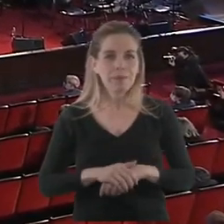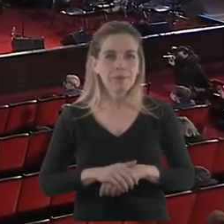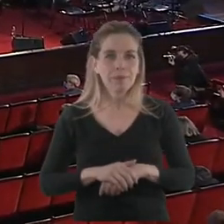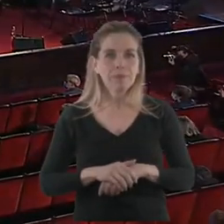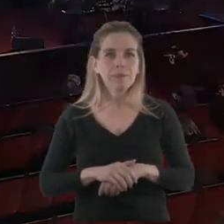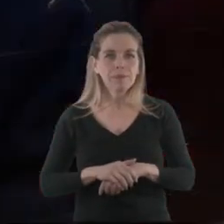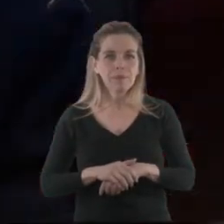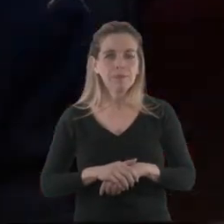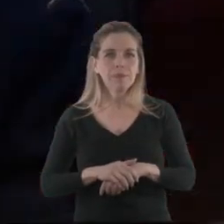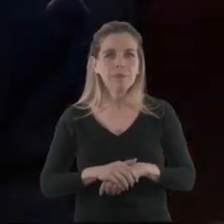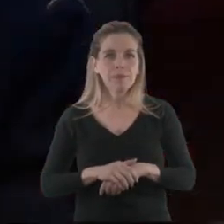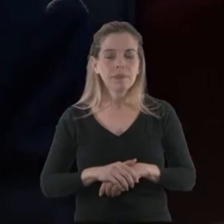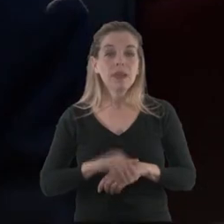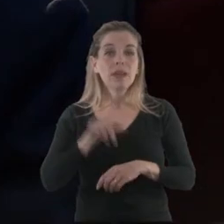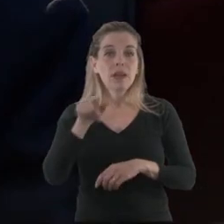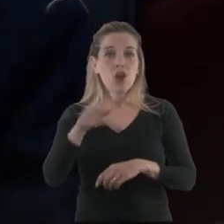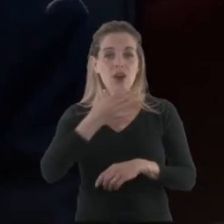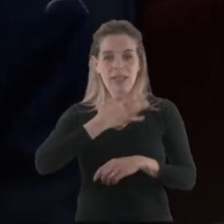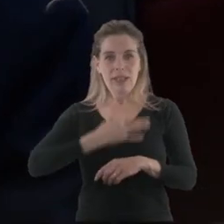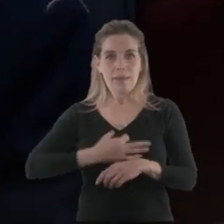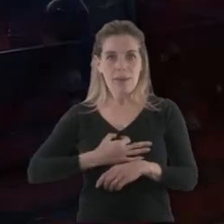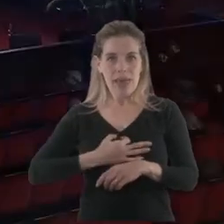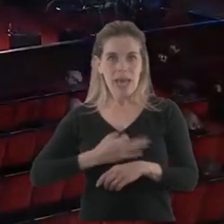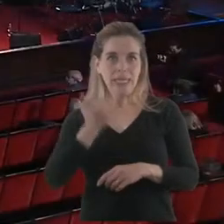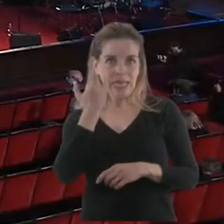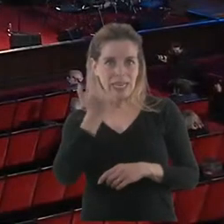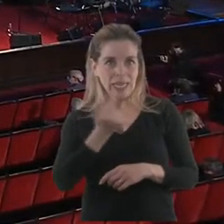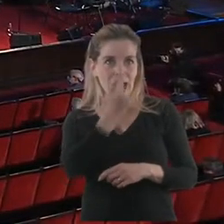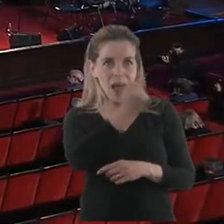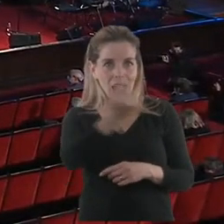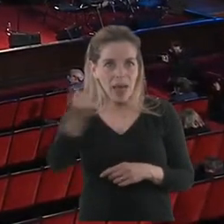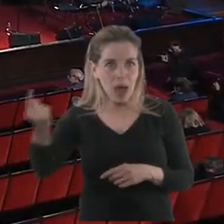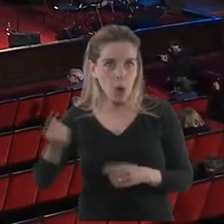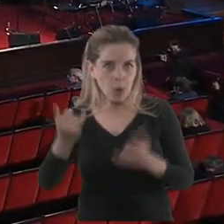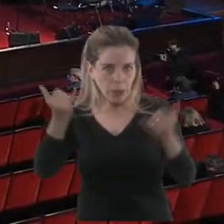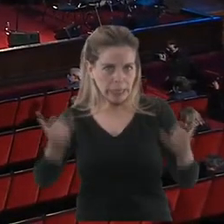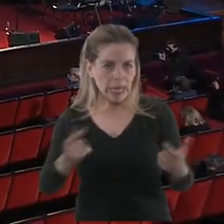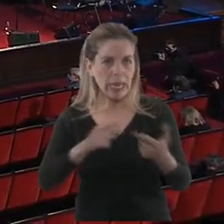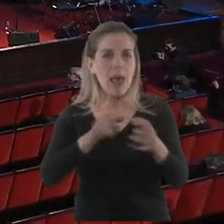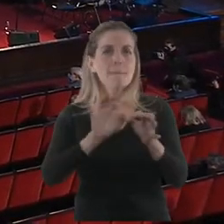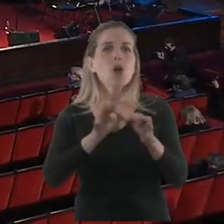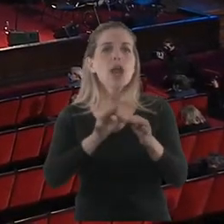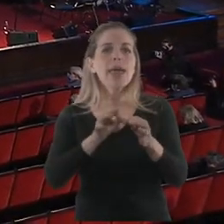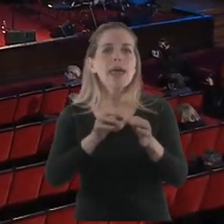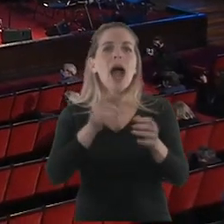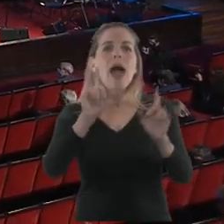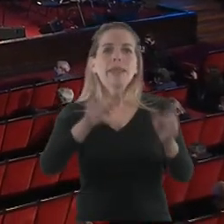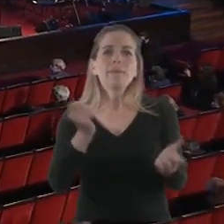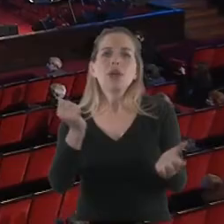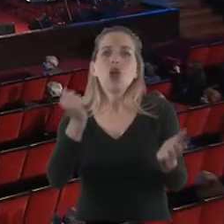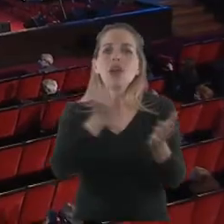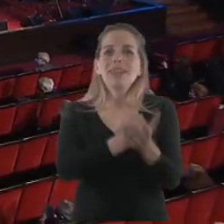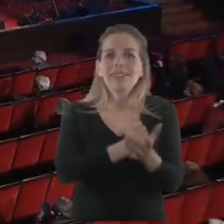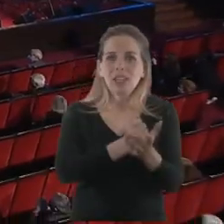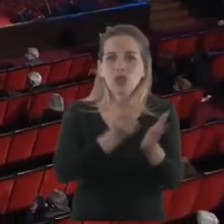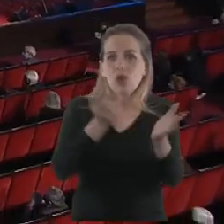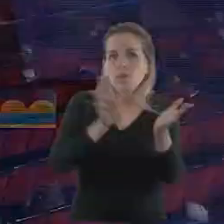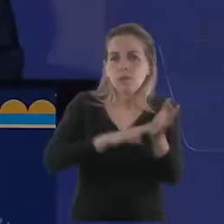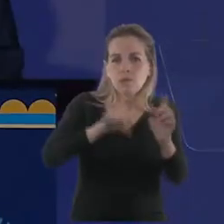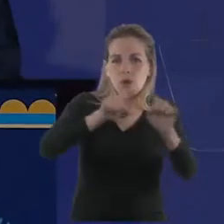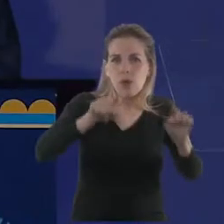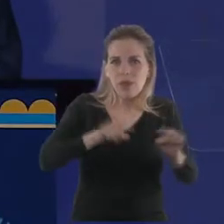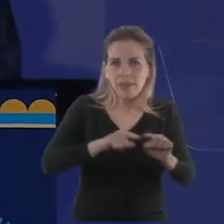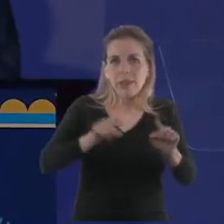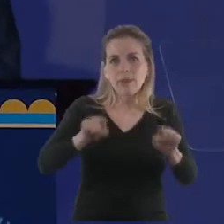con esta medalla, que ya la tienen, con la moneda, con el sello, vamos a homenajear a